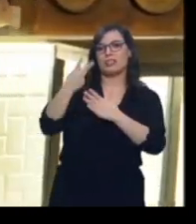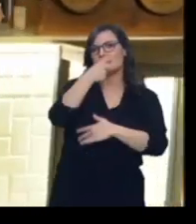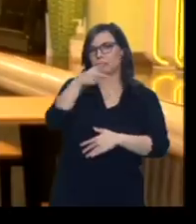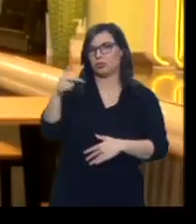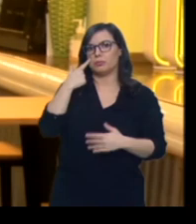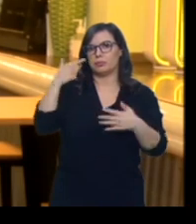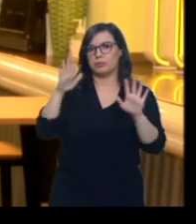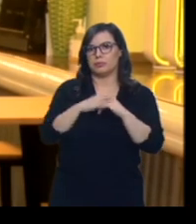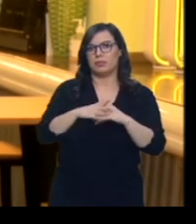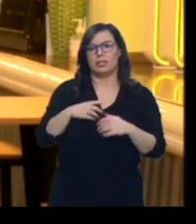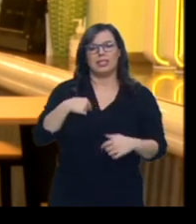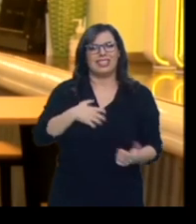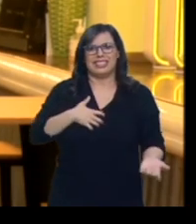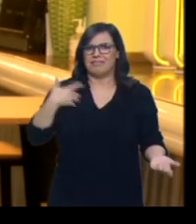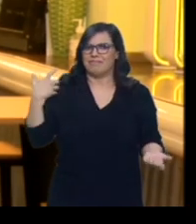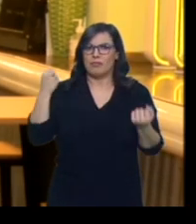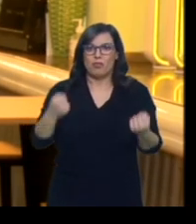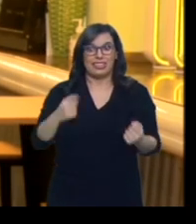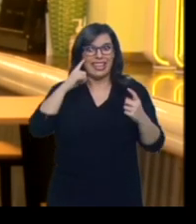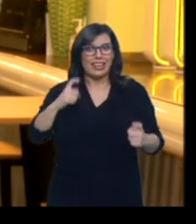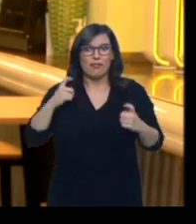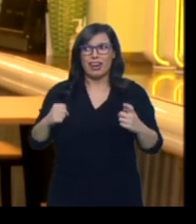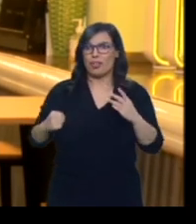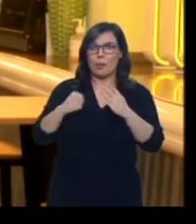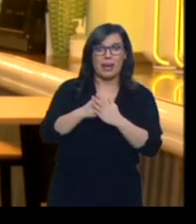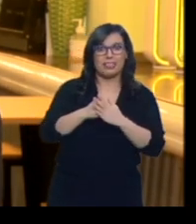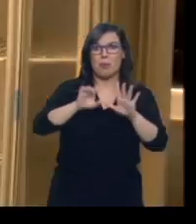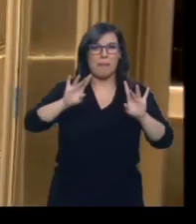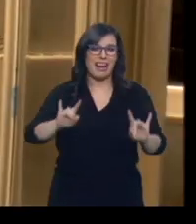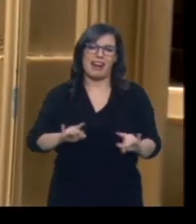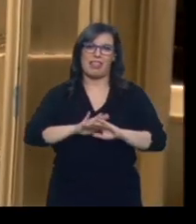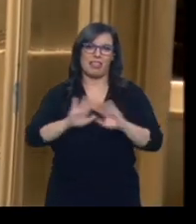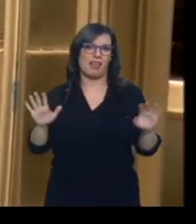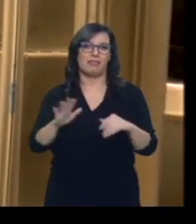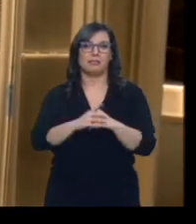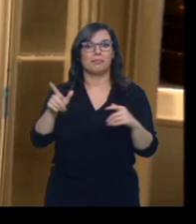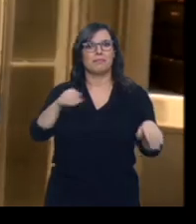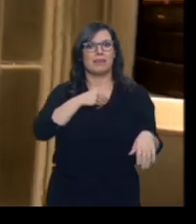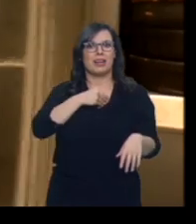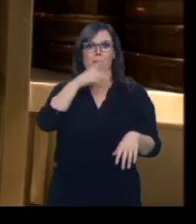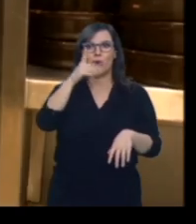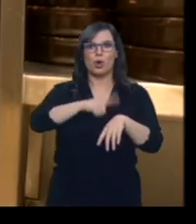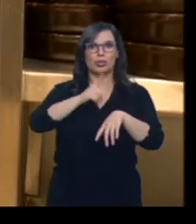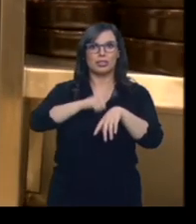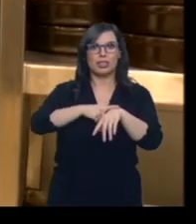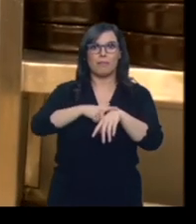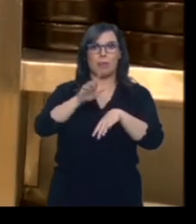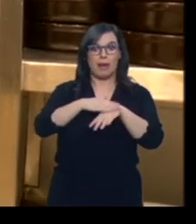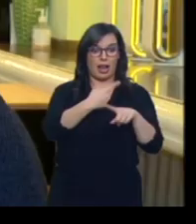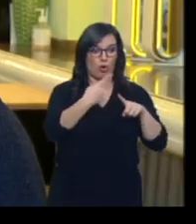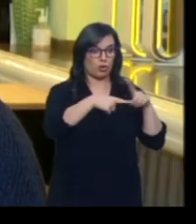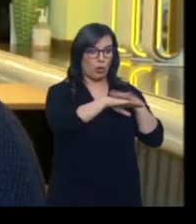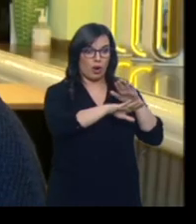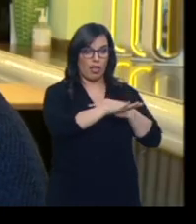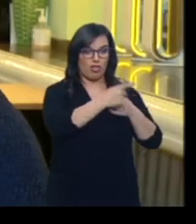Pues impotencia absoluta, de haber hecho lo que has podido, de que no haya servido de nada. Lamentan que no han tenido tiempo para dar salida al género. Todo